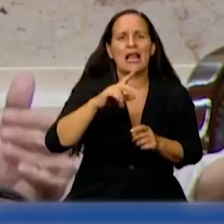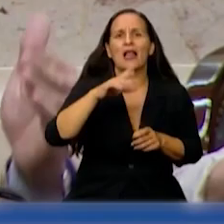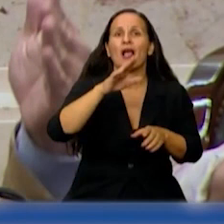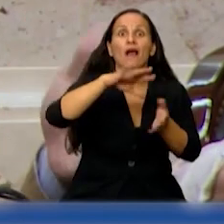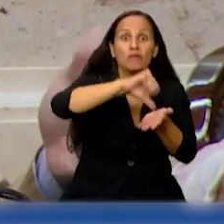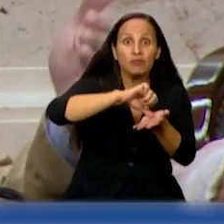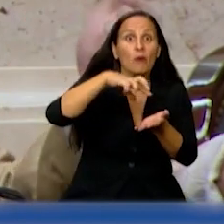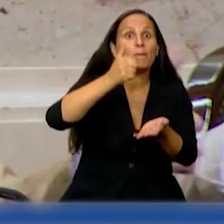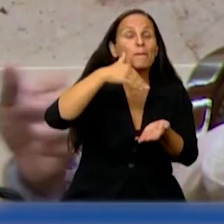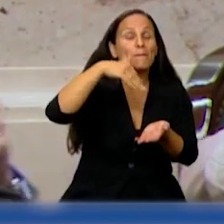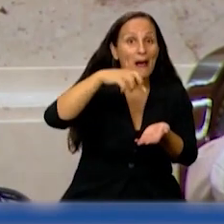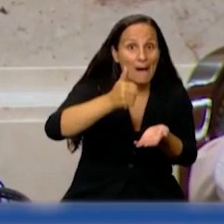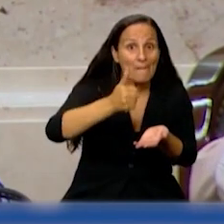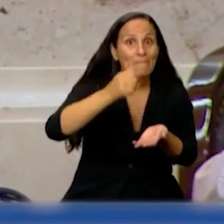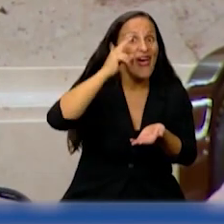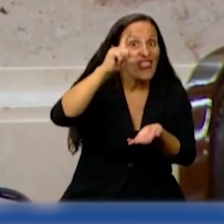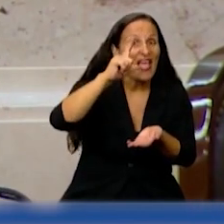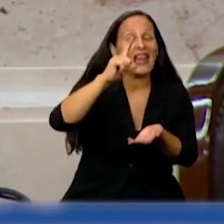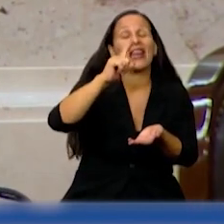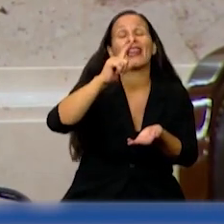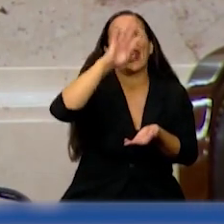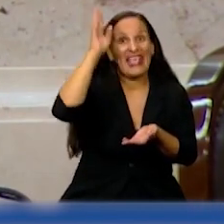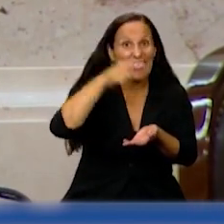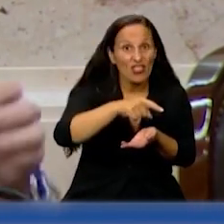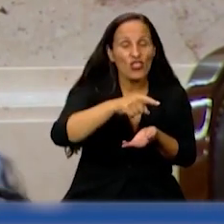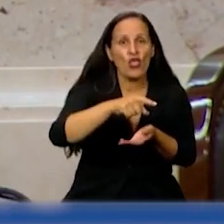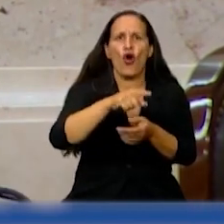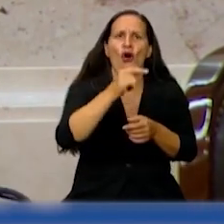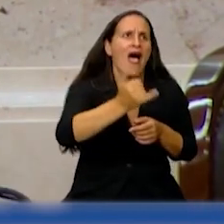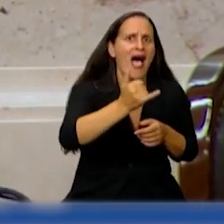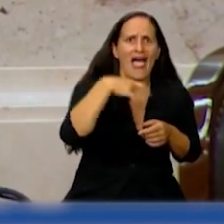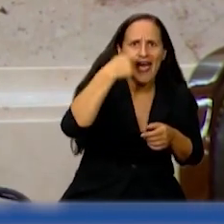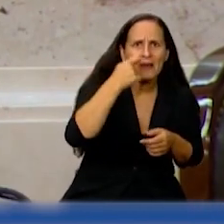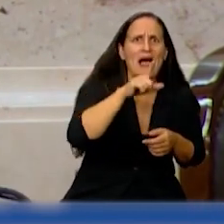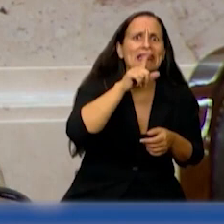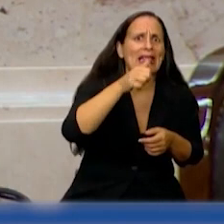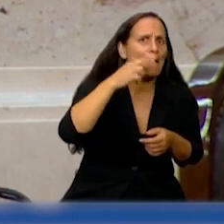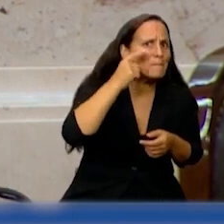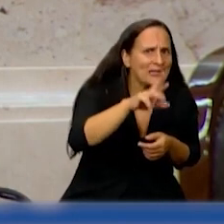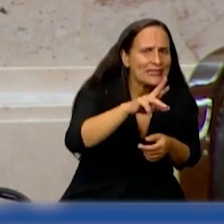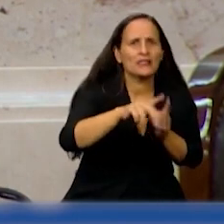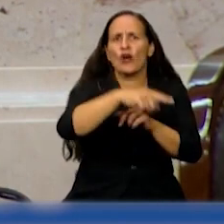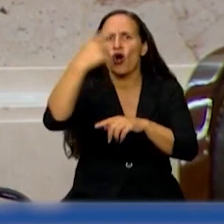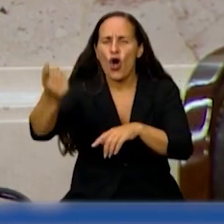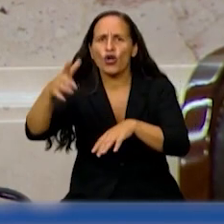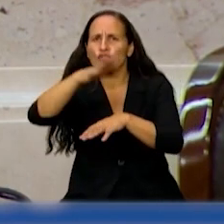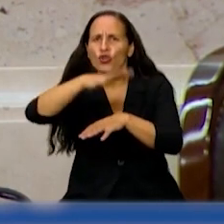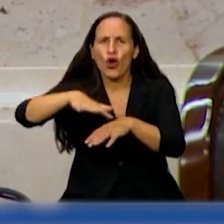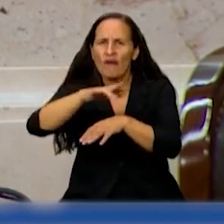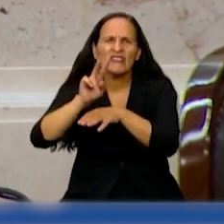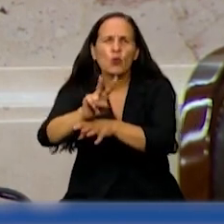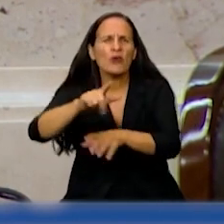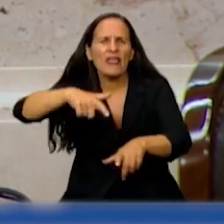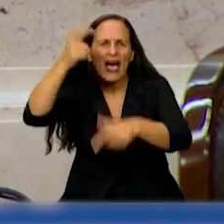del Indio, donde tiene una gran influencia el tapir, en Fuerte Esperanza, donde protegemos el palo